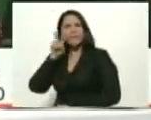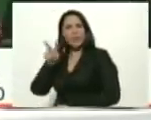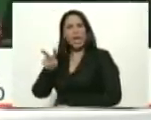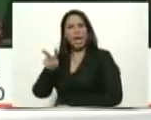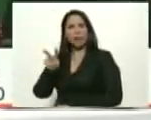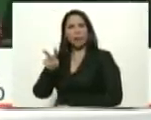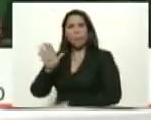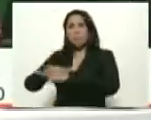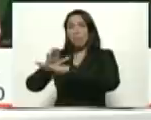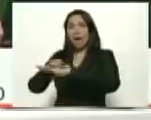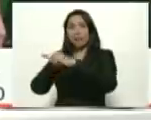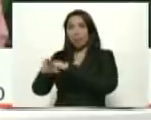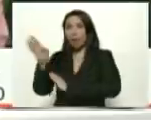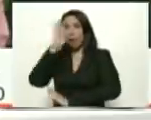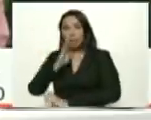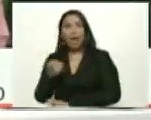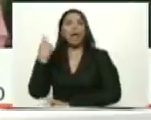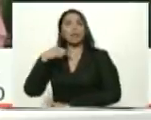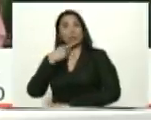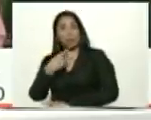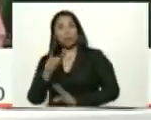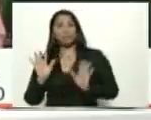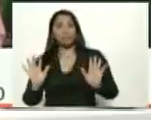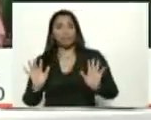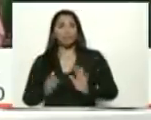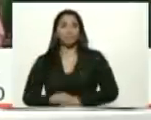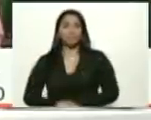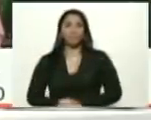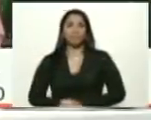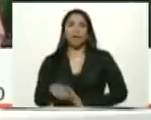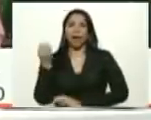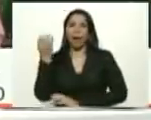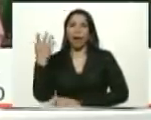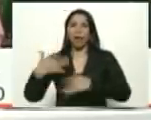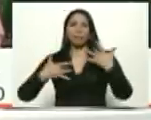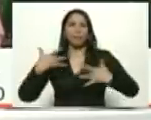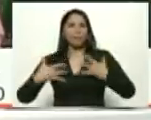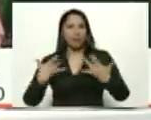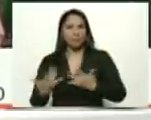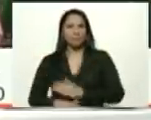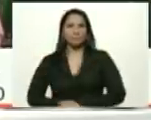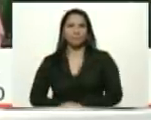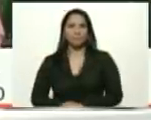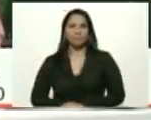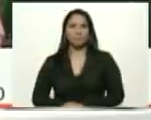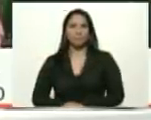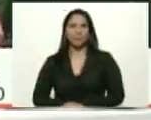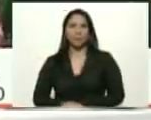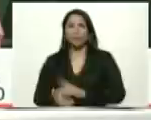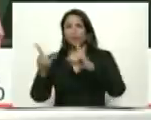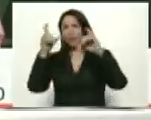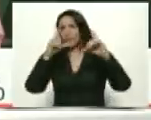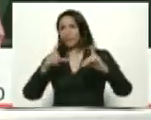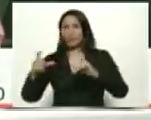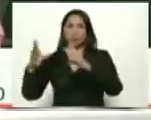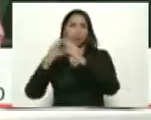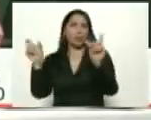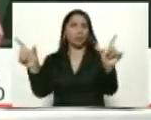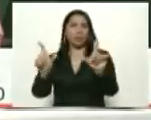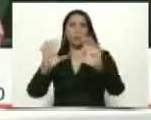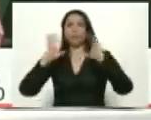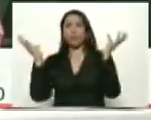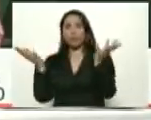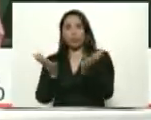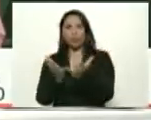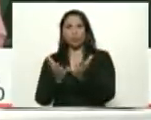Brasil. Ayer lo dije en el acto. Hay imágenes en todas las televisoras del mundo